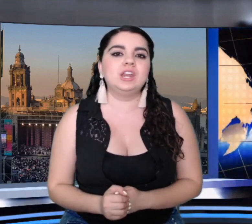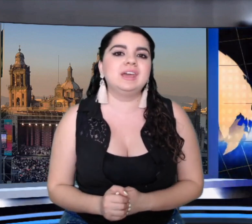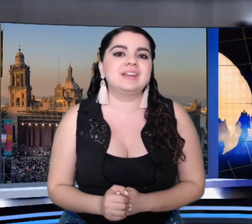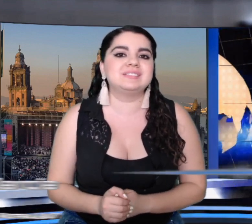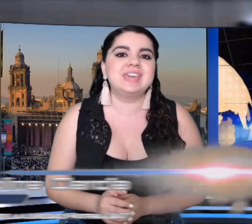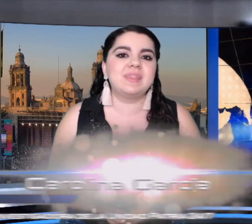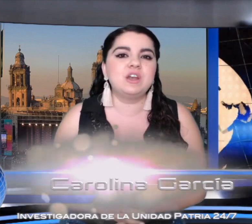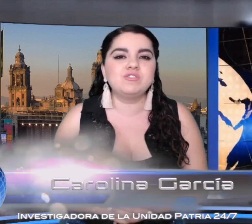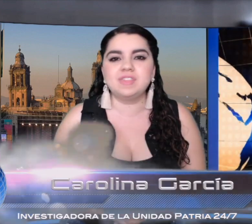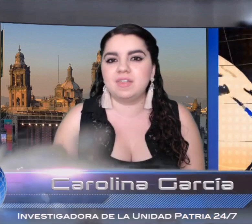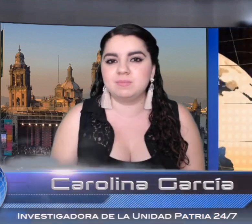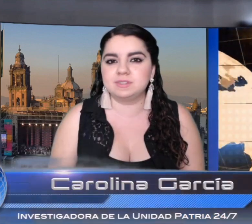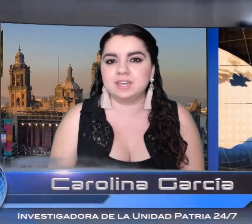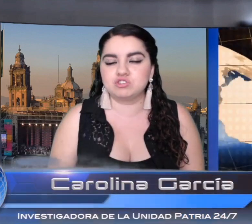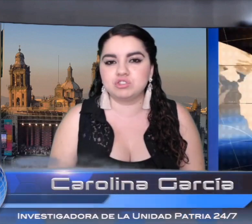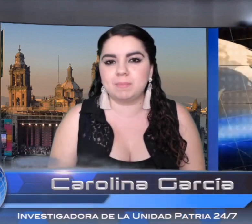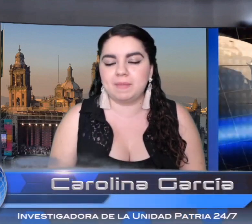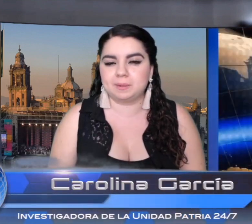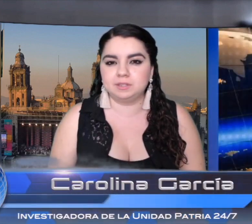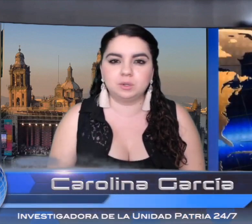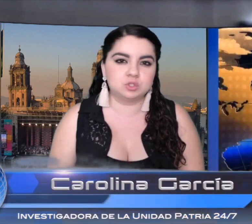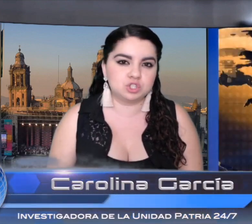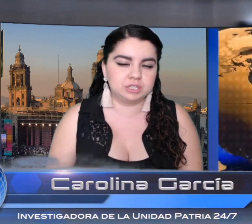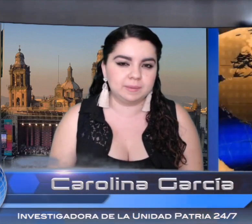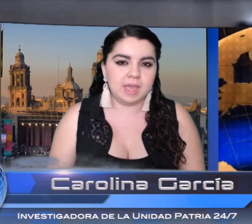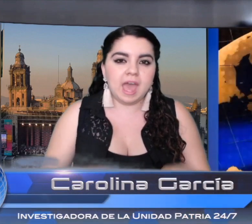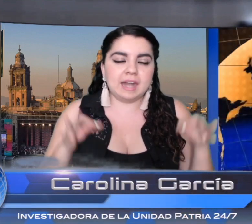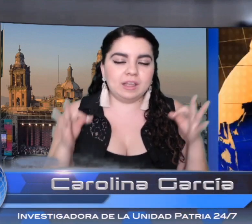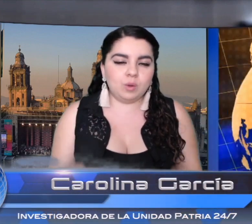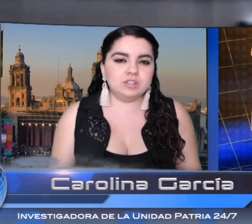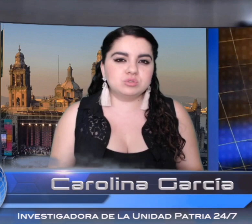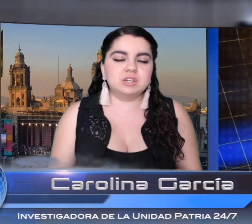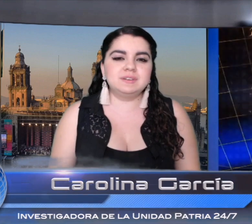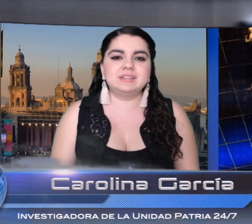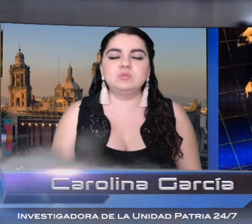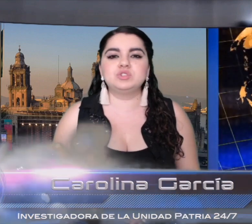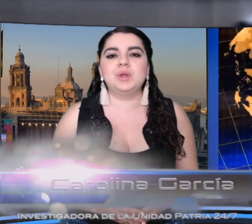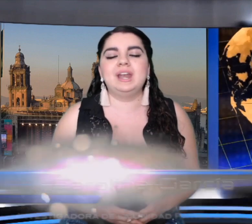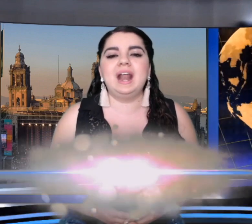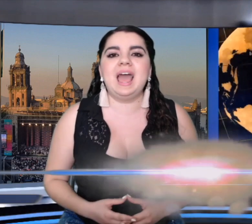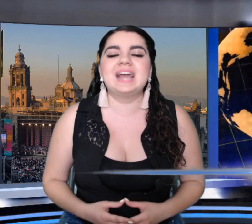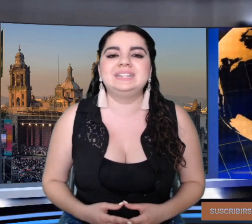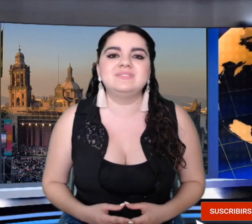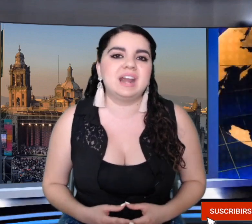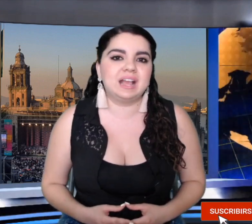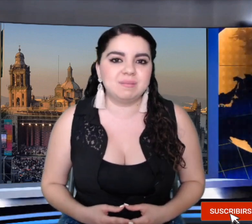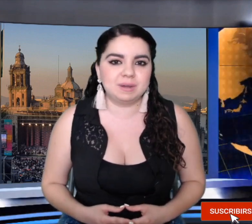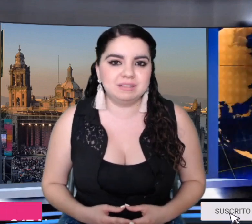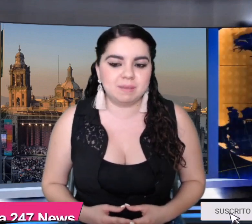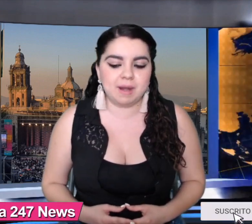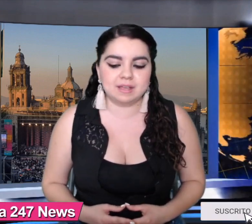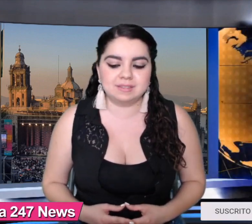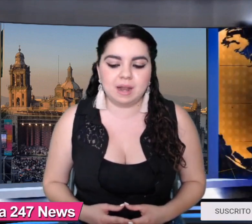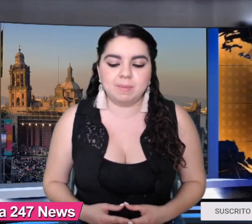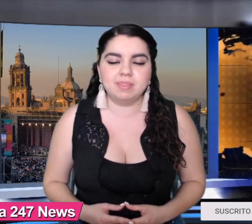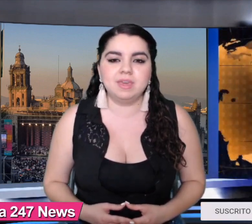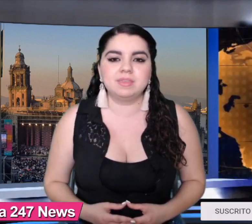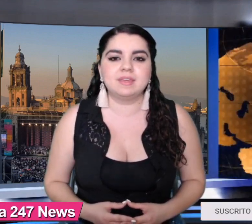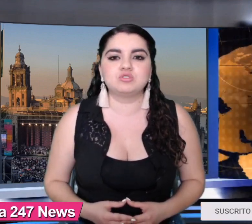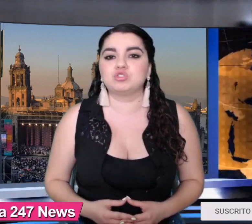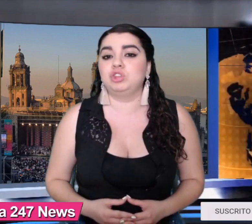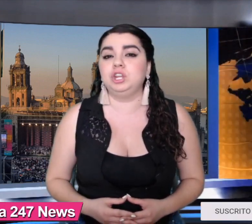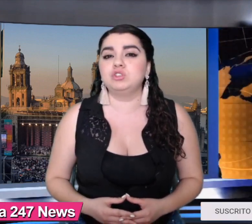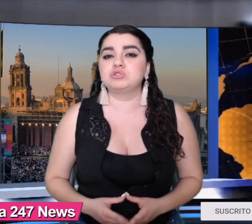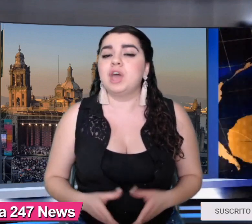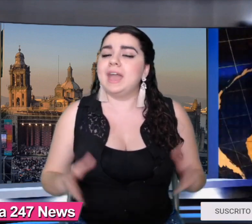soy Carolina García, de la Unidad de Investigación de Patria 24/7. Recuerden suscribirse a nuestro canal, activar la campanita para que estén al pendiente